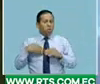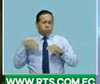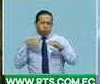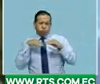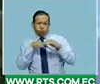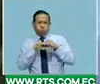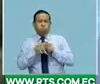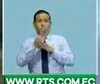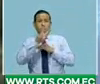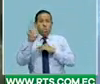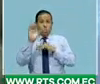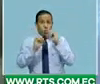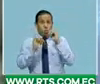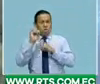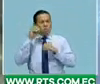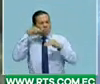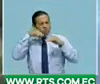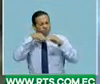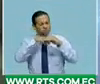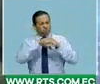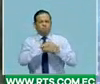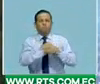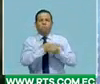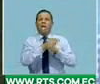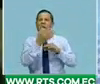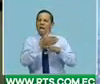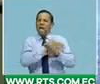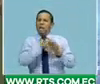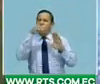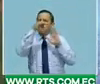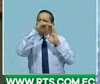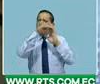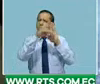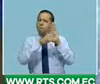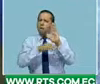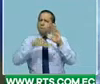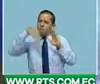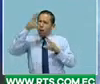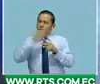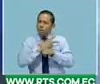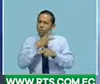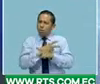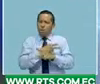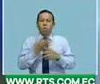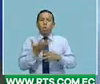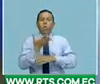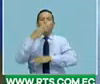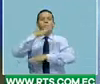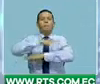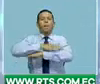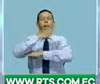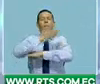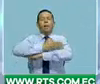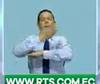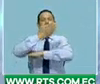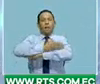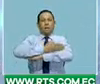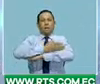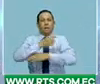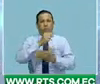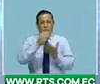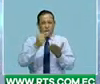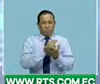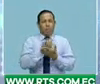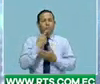de octubre al primero de la lista de los más buscados en el cantón El Empalme, provincia del Guayas. Simón M., de